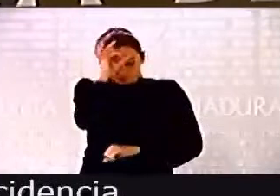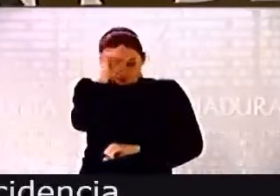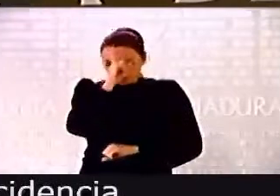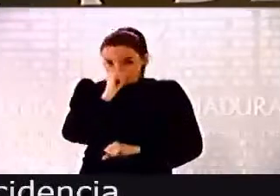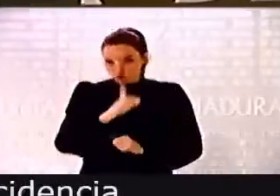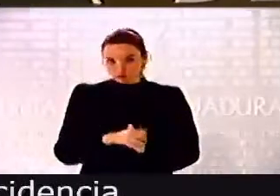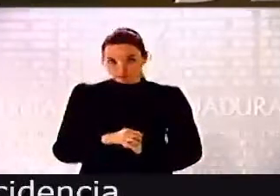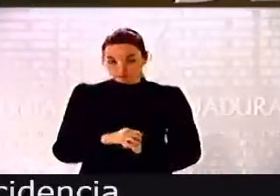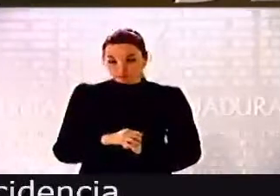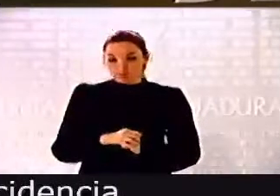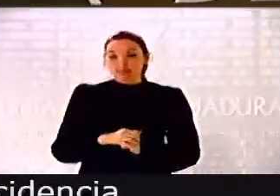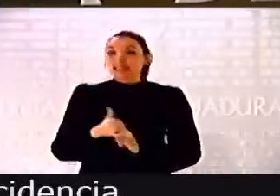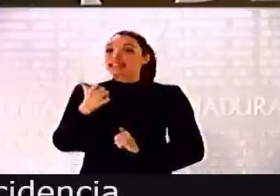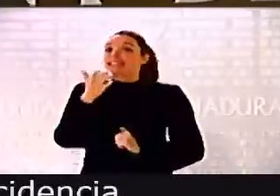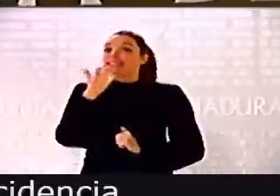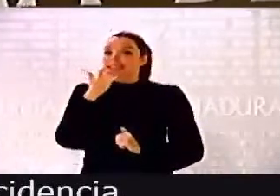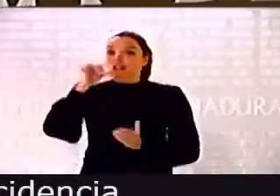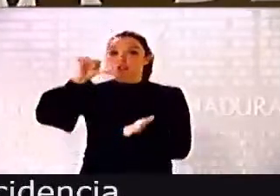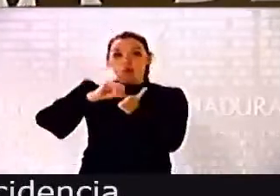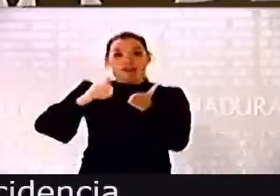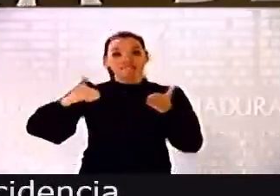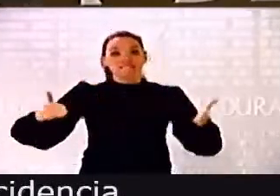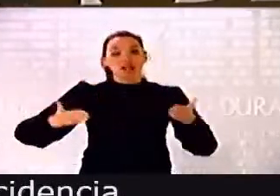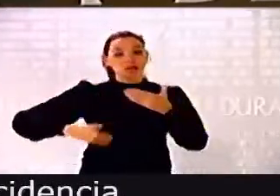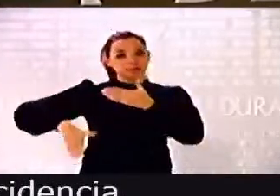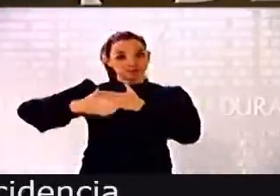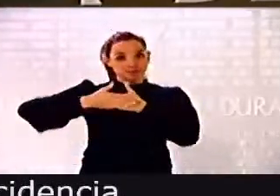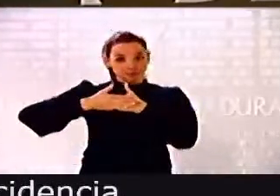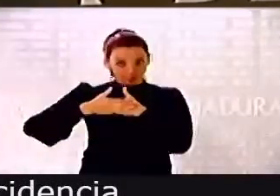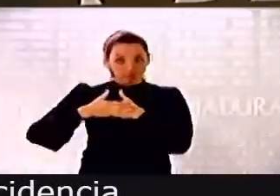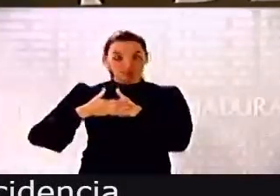El cierre perimetral de las grandes ciudades